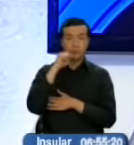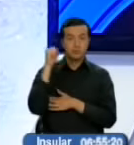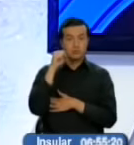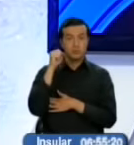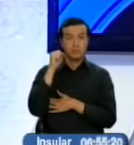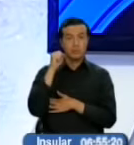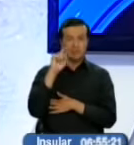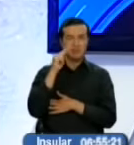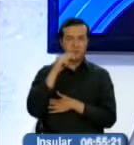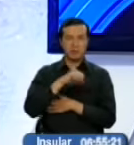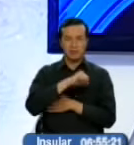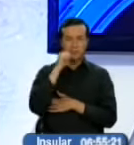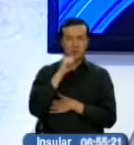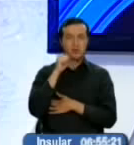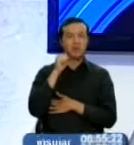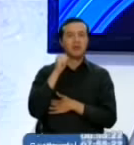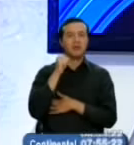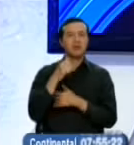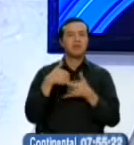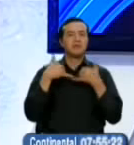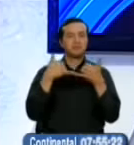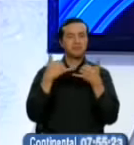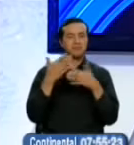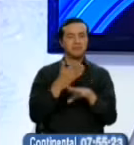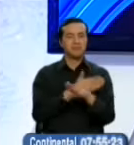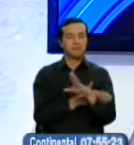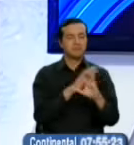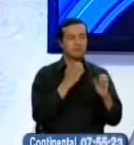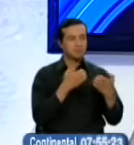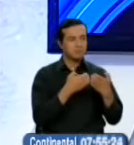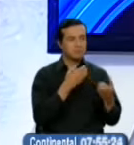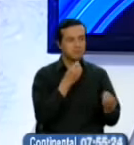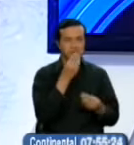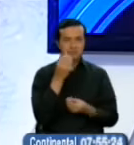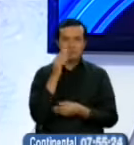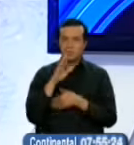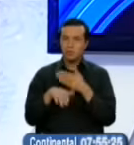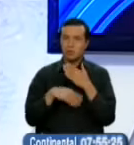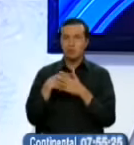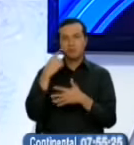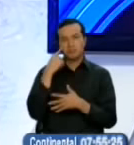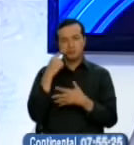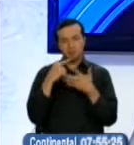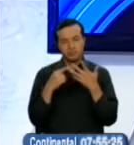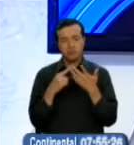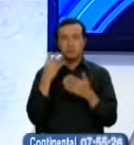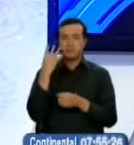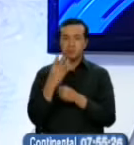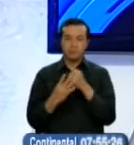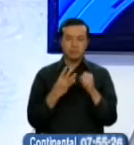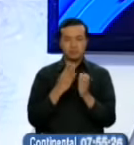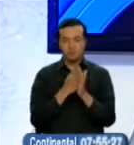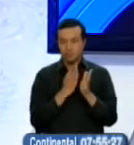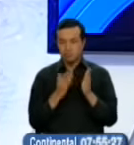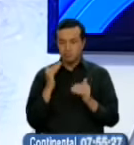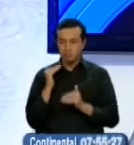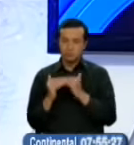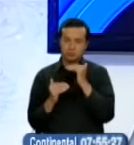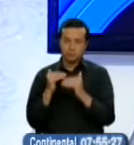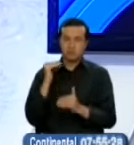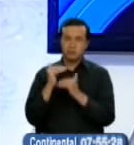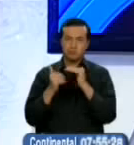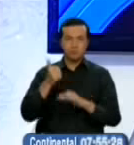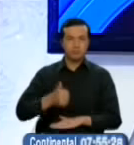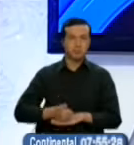de Independiente del Valle, conversó con el equipo antes de su traslado y sacó a limpio todo lo que deja estos 4 años de proceso que